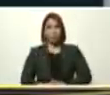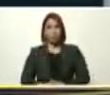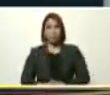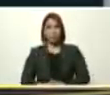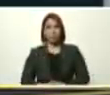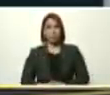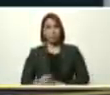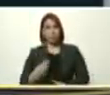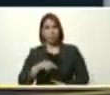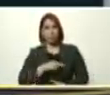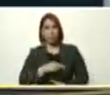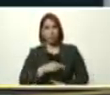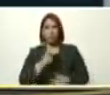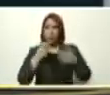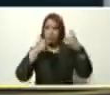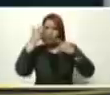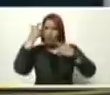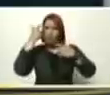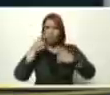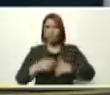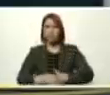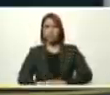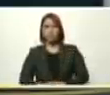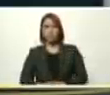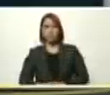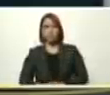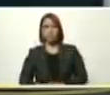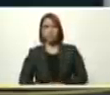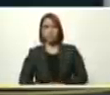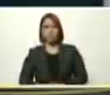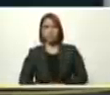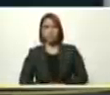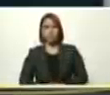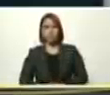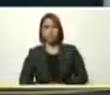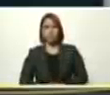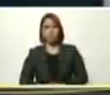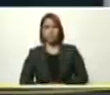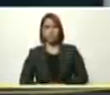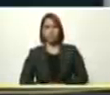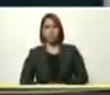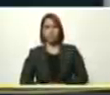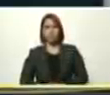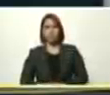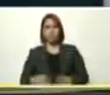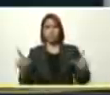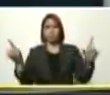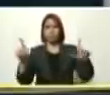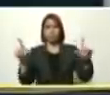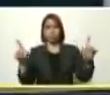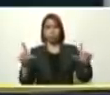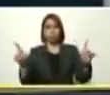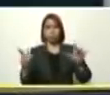y nuestro comandante Hugo Chávez llamó a cadena nacional.